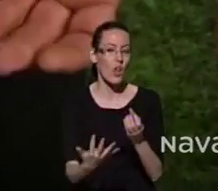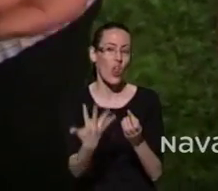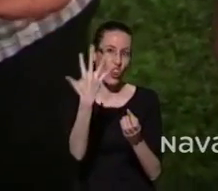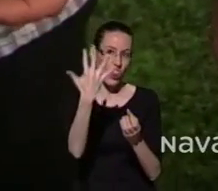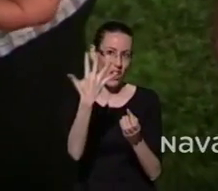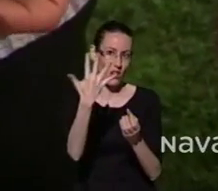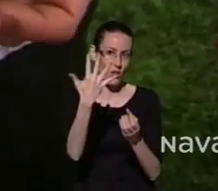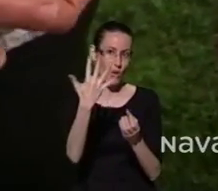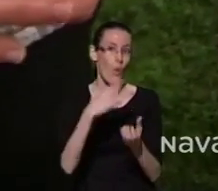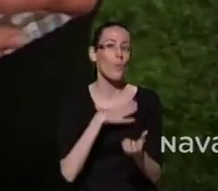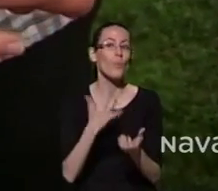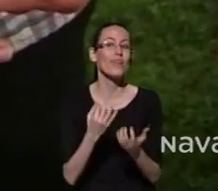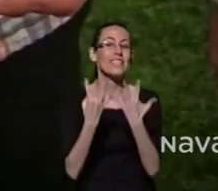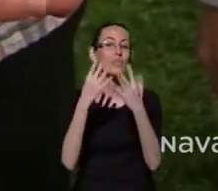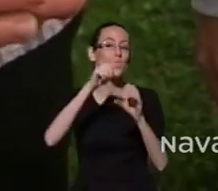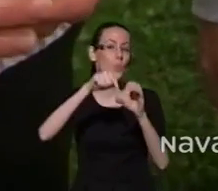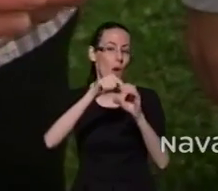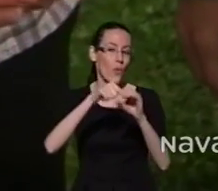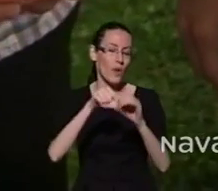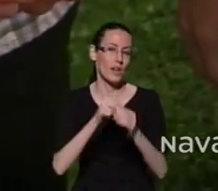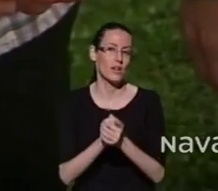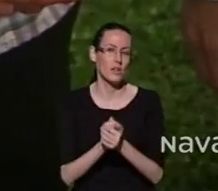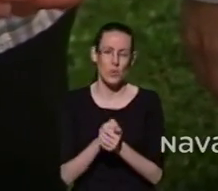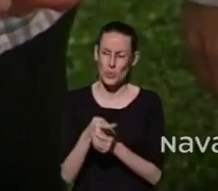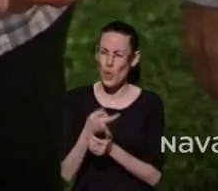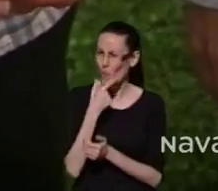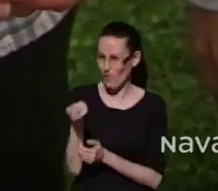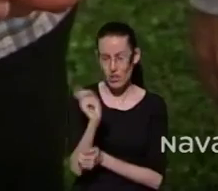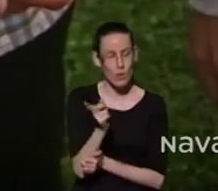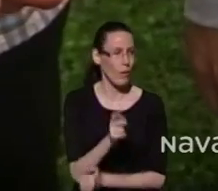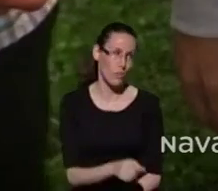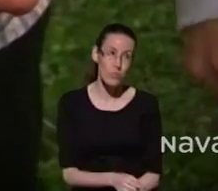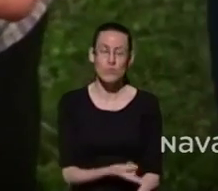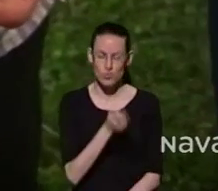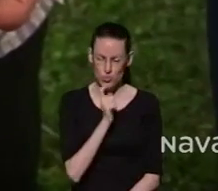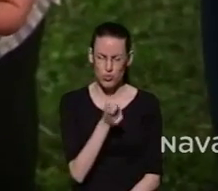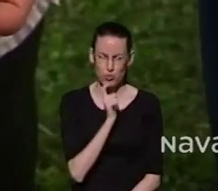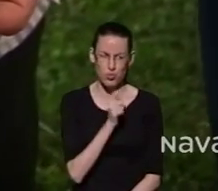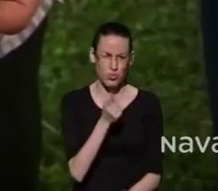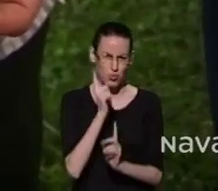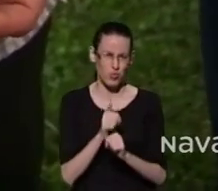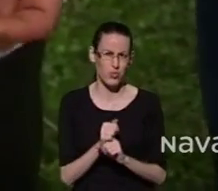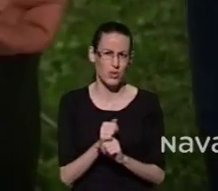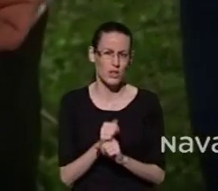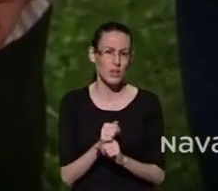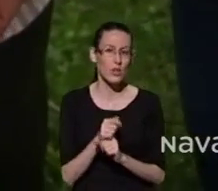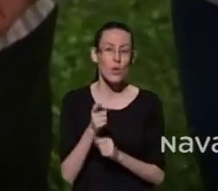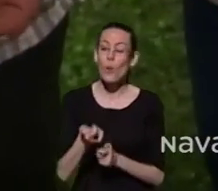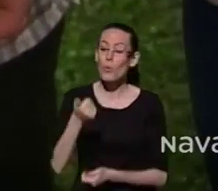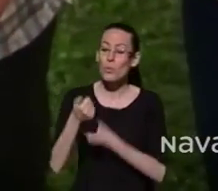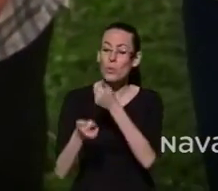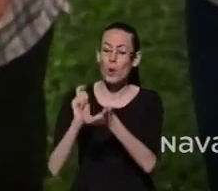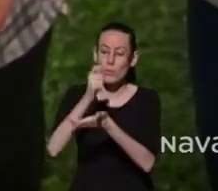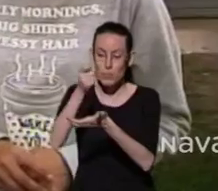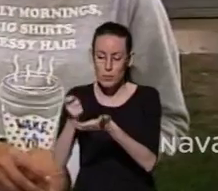dos, tres, cuatro, cinco. Se pueden hacer hasta de nueve, más grandes. Pues esto sí que es complicado. Sí, esto lleva... Es una pieza única que vas tallando y vas creando